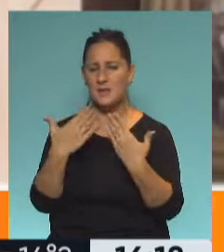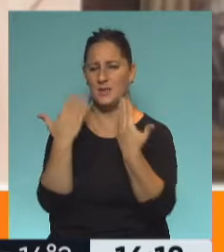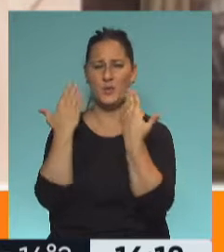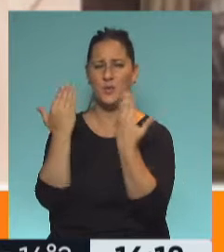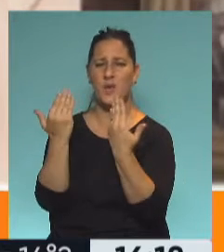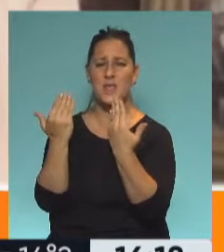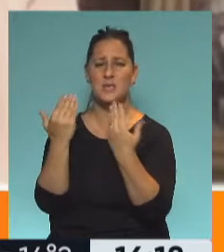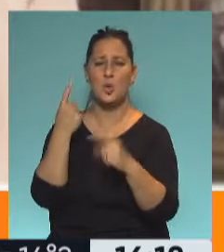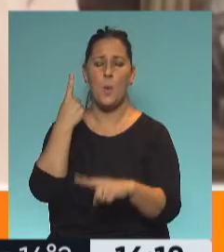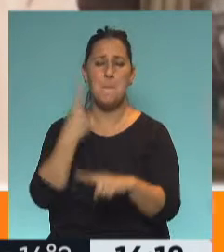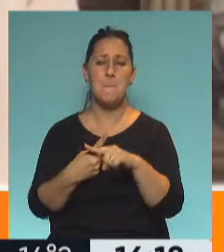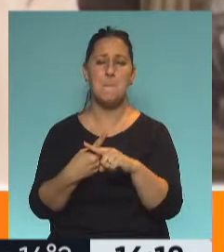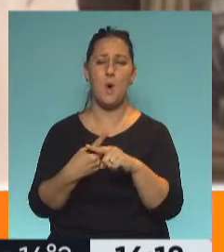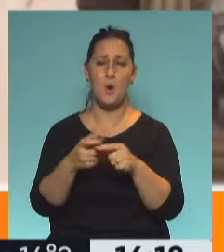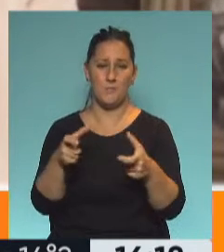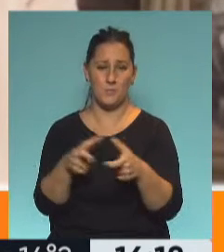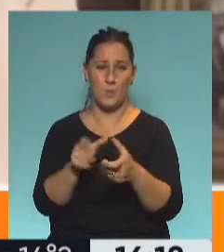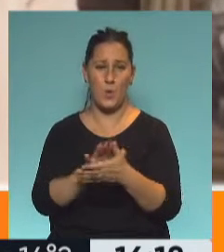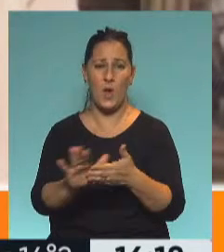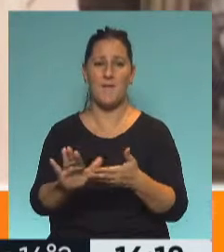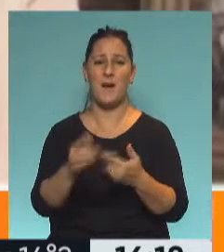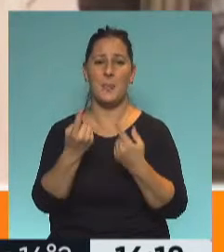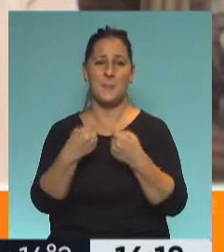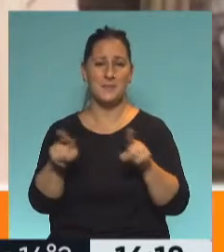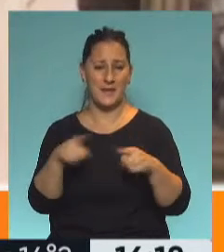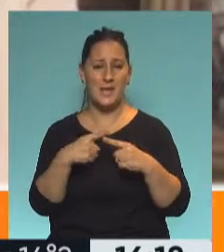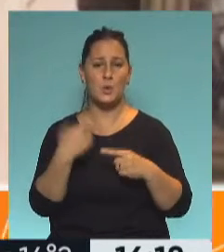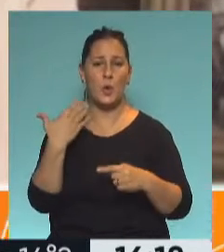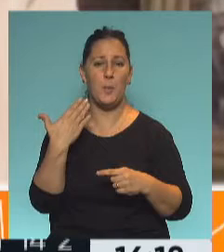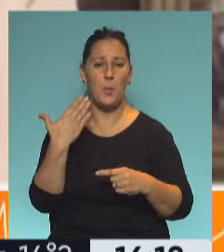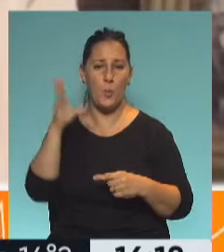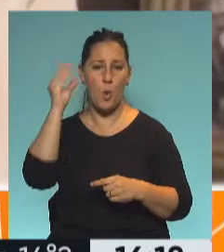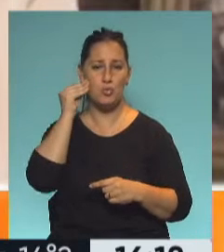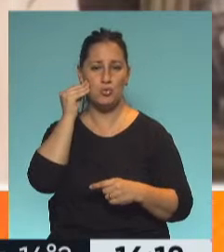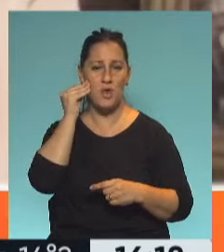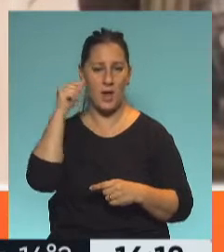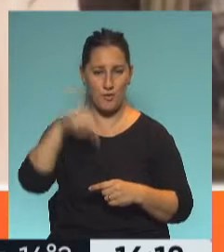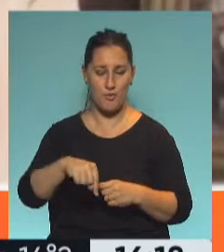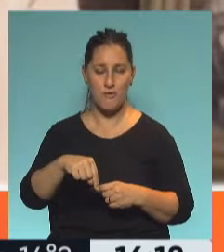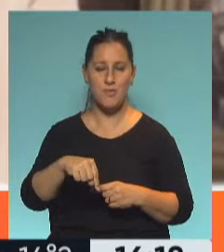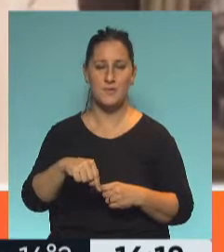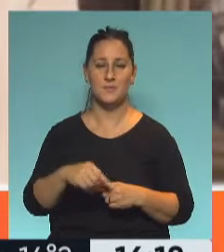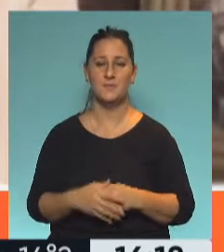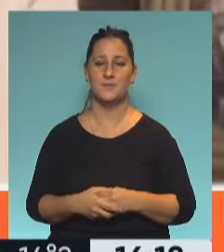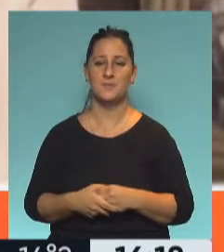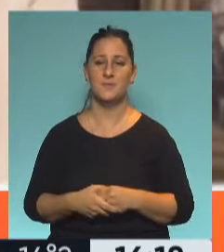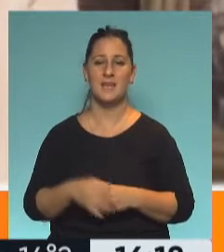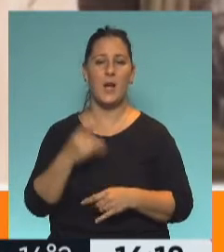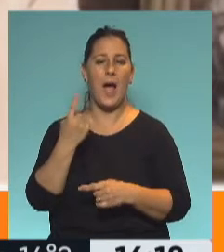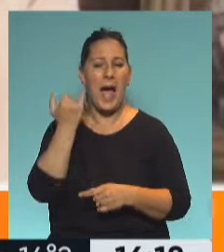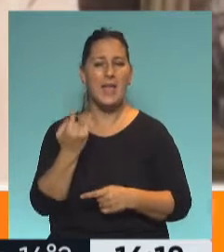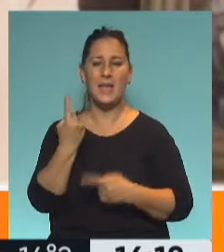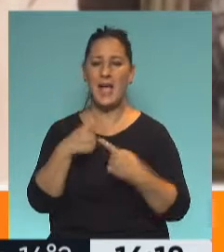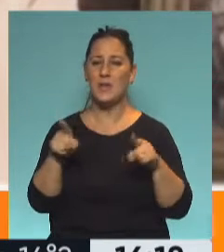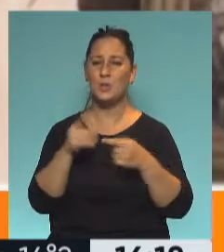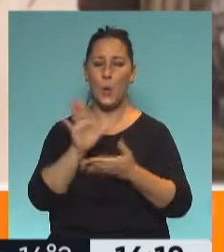lado por este álbum que ya se viene, por esta canción que pudo salir hoy. Bueno, siempre digo que cuando sale una canción nueva